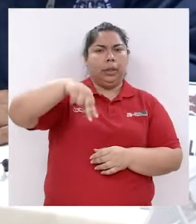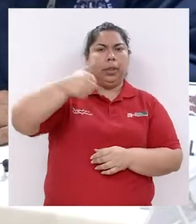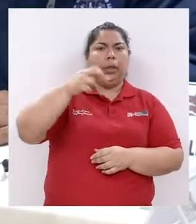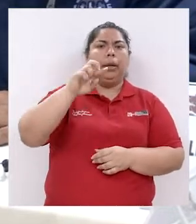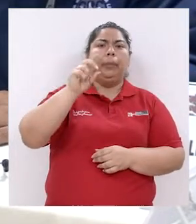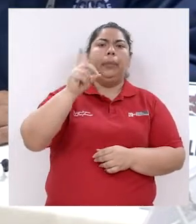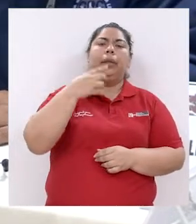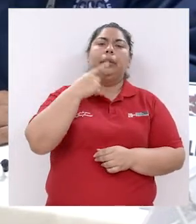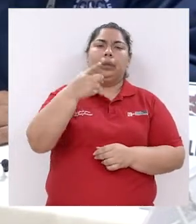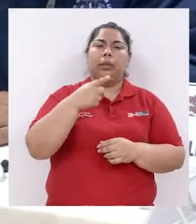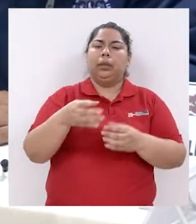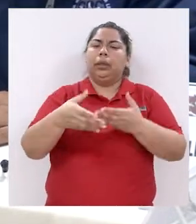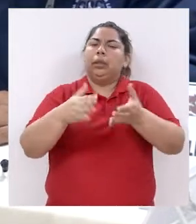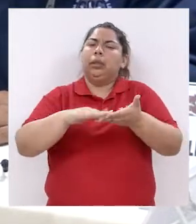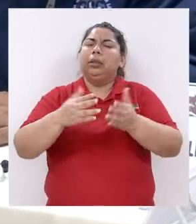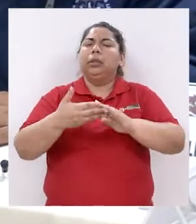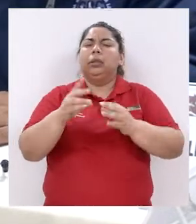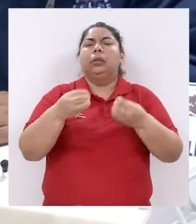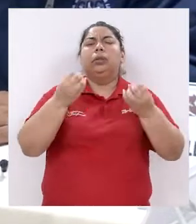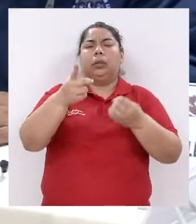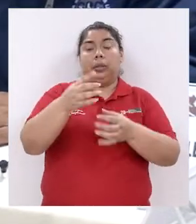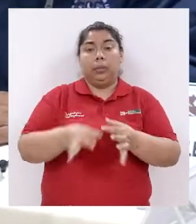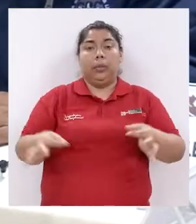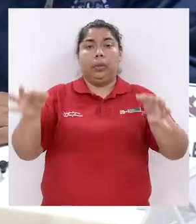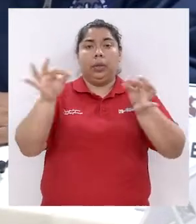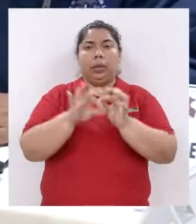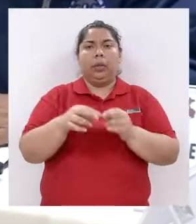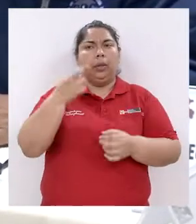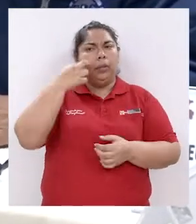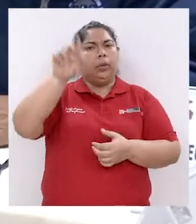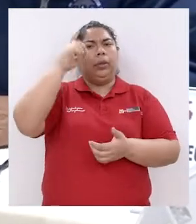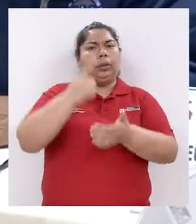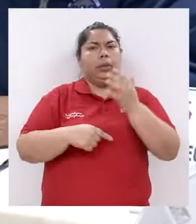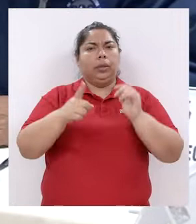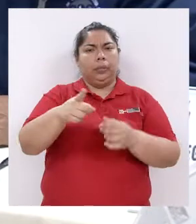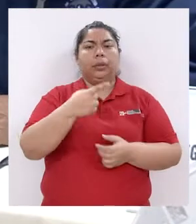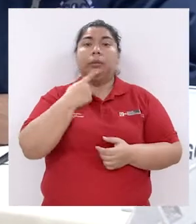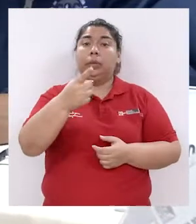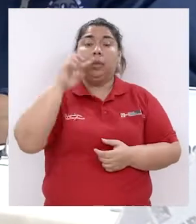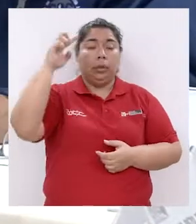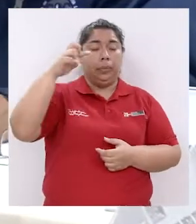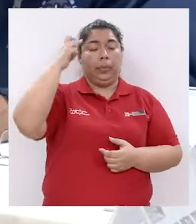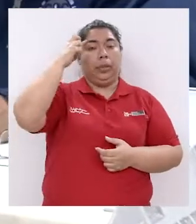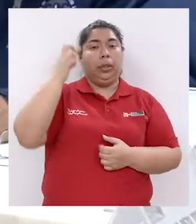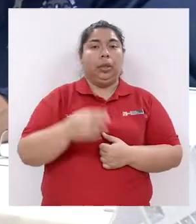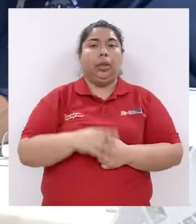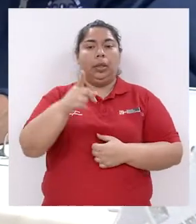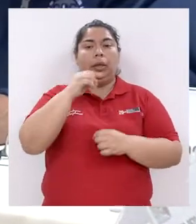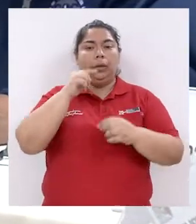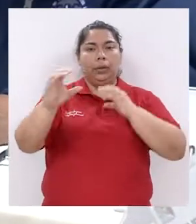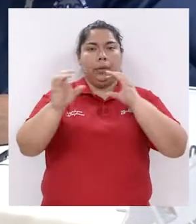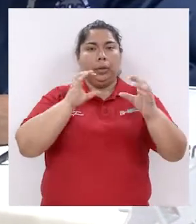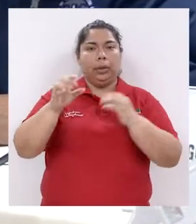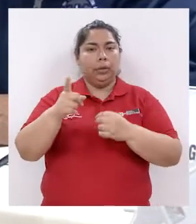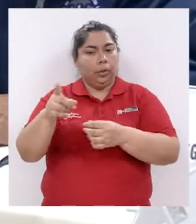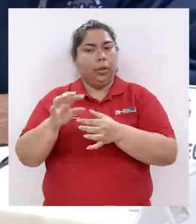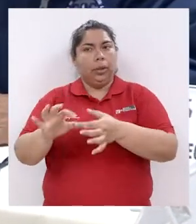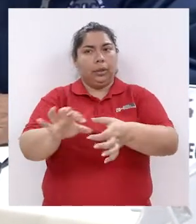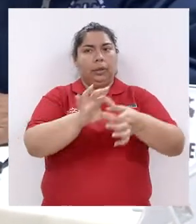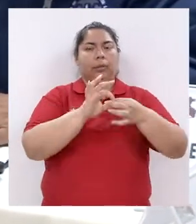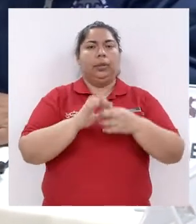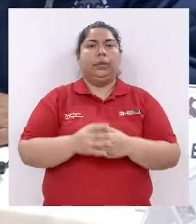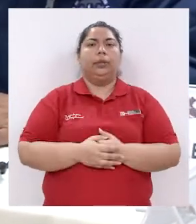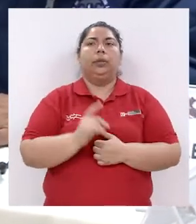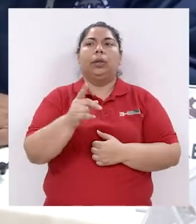SINAPEDIS, este sistema funcional es sumamente importante porque es el espacio de decisión política, de coordinación, de articulación